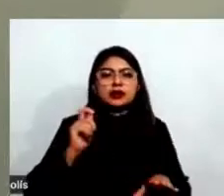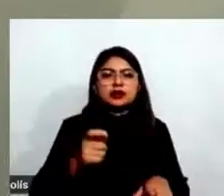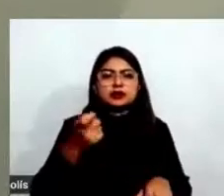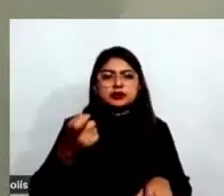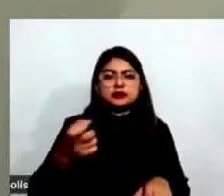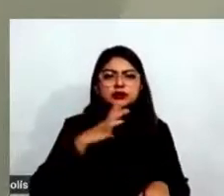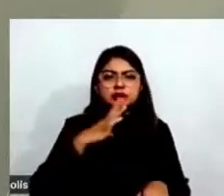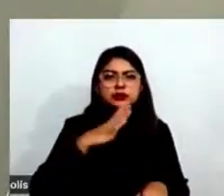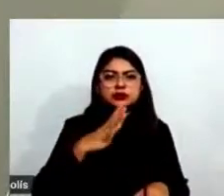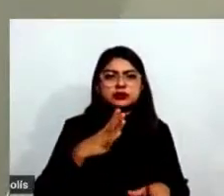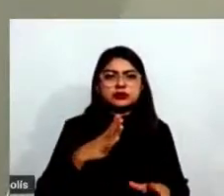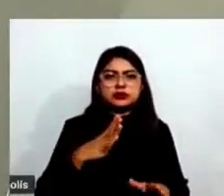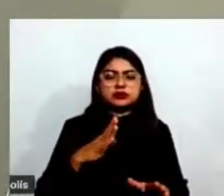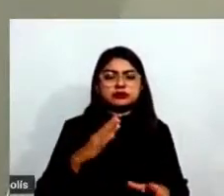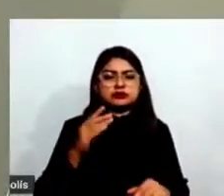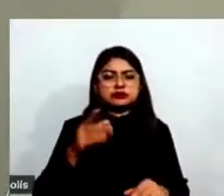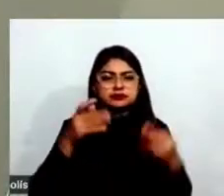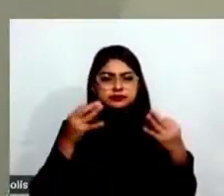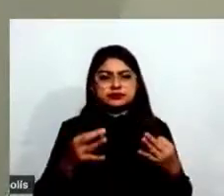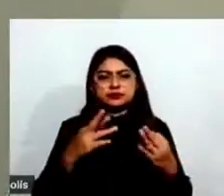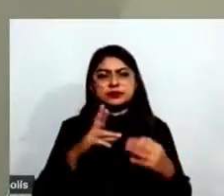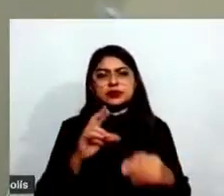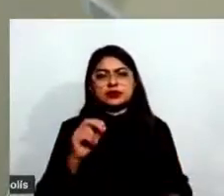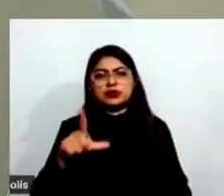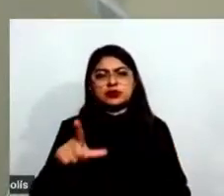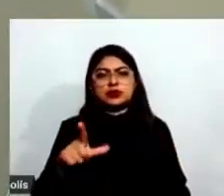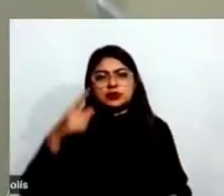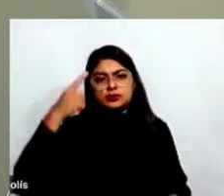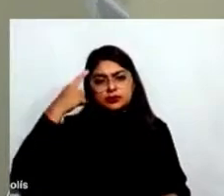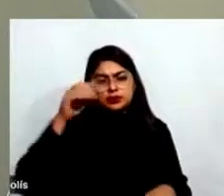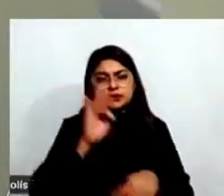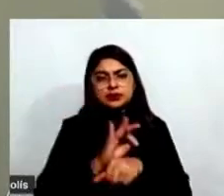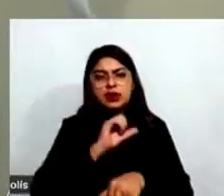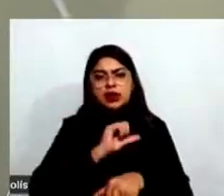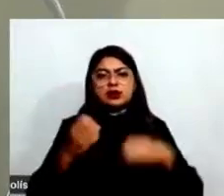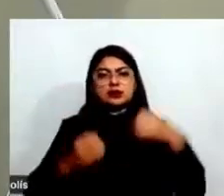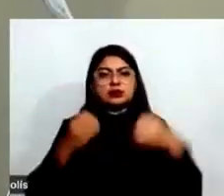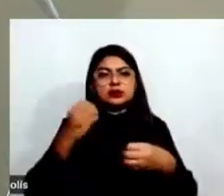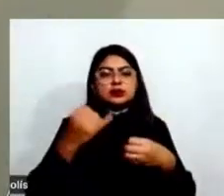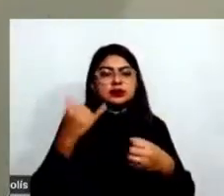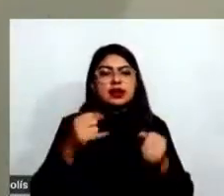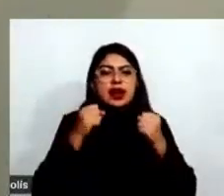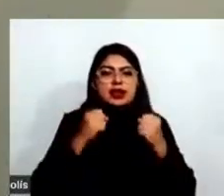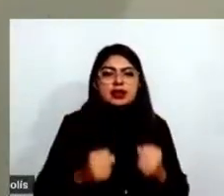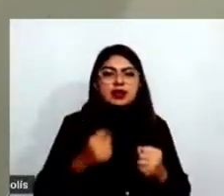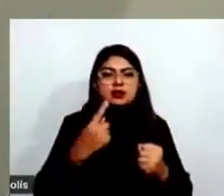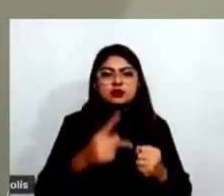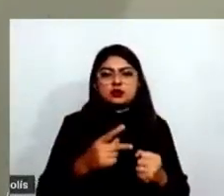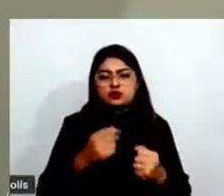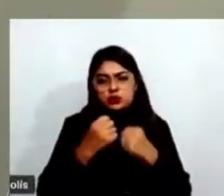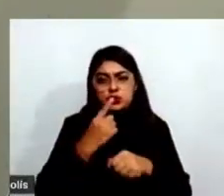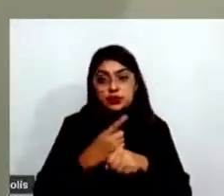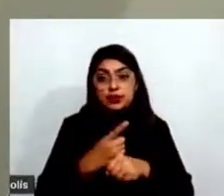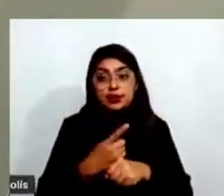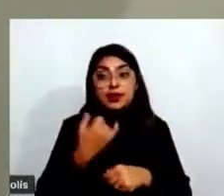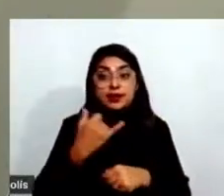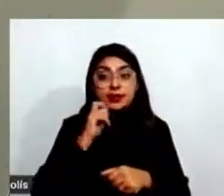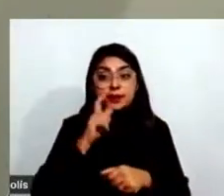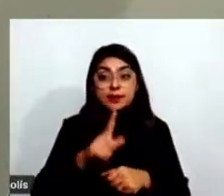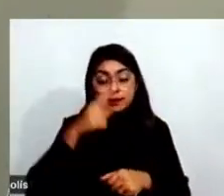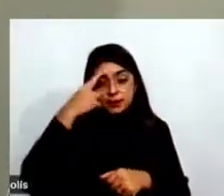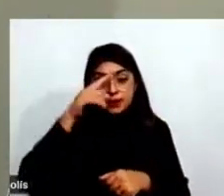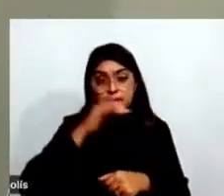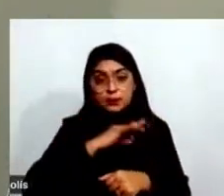rol de proteger a los jueces de esos ataques y garantizar su seguridad y también garantizar la estabilidad, porque